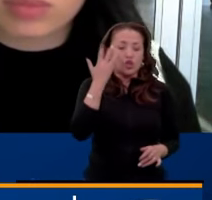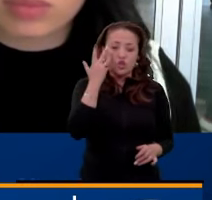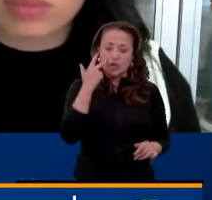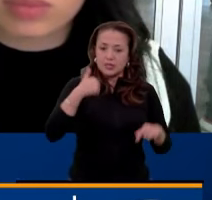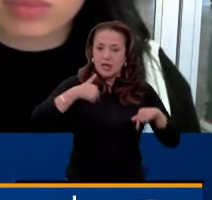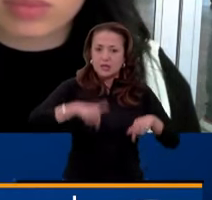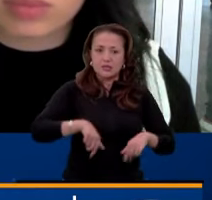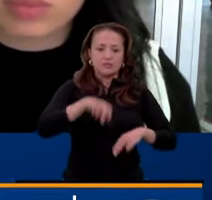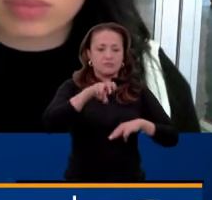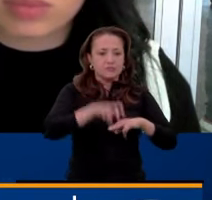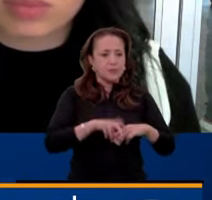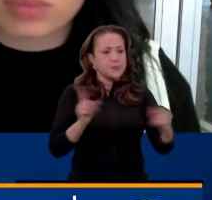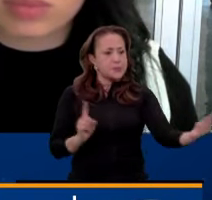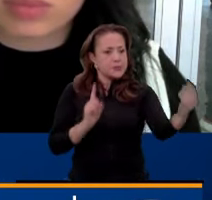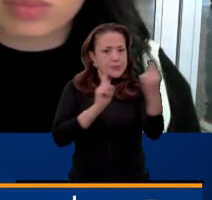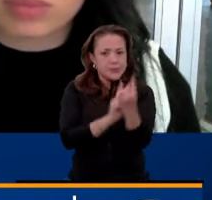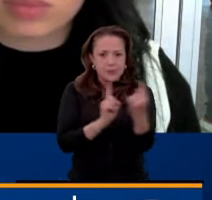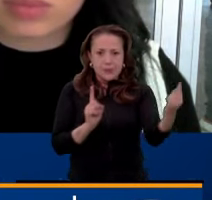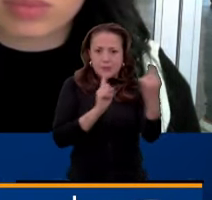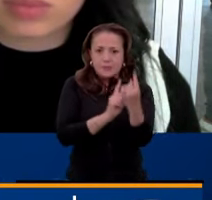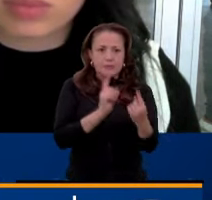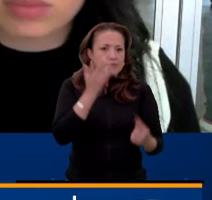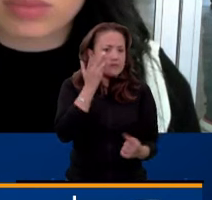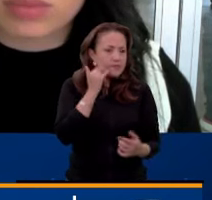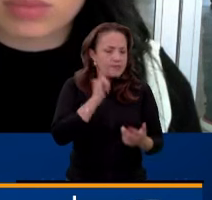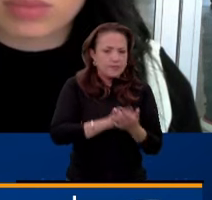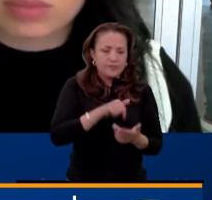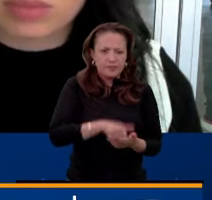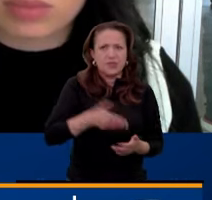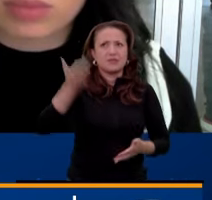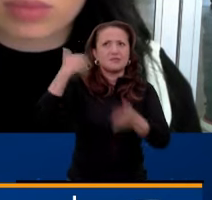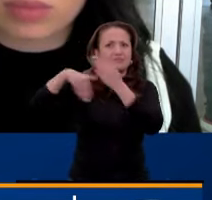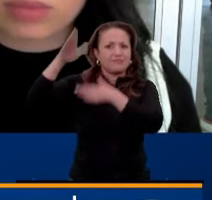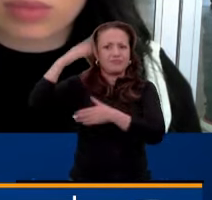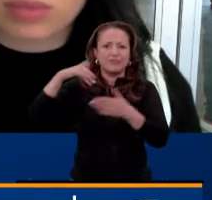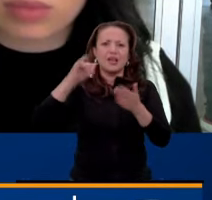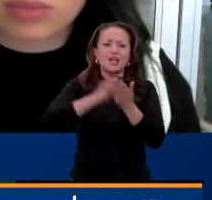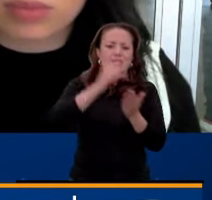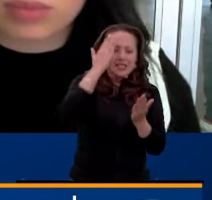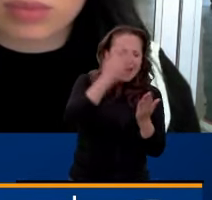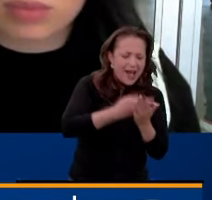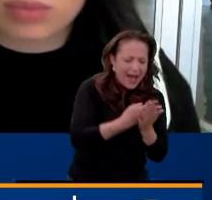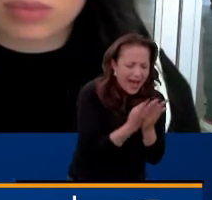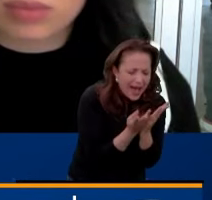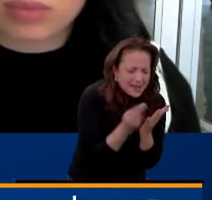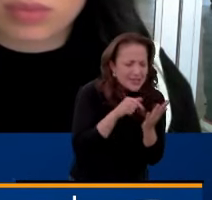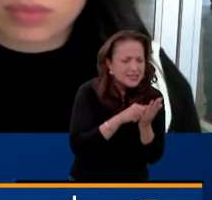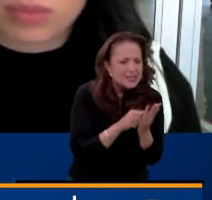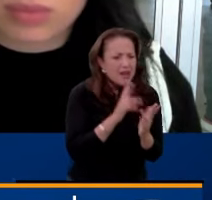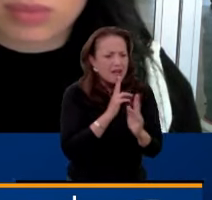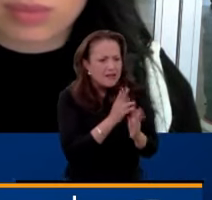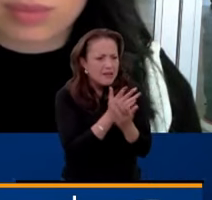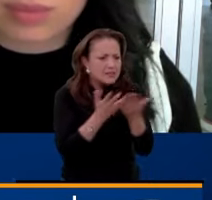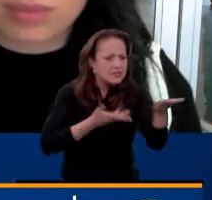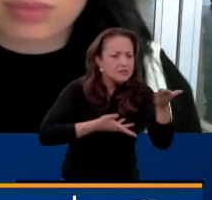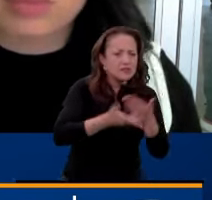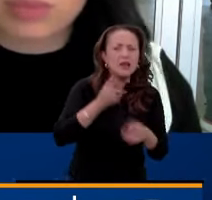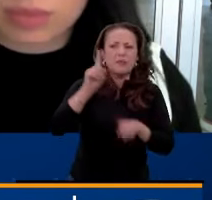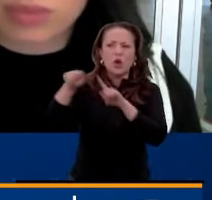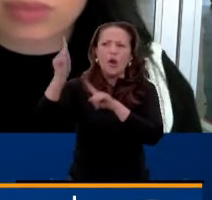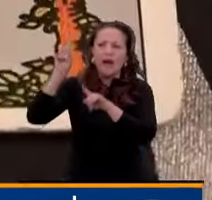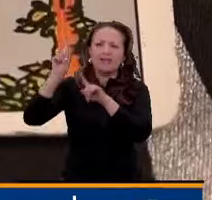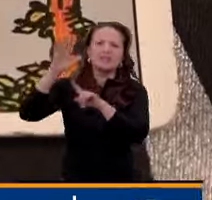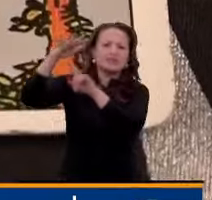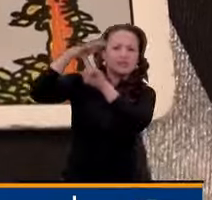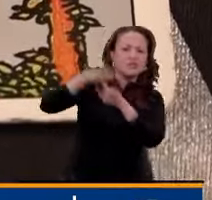sentada hablando con personas y es a lo que me he dedicado ya hace bastante tiempo. Y hay, digamos que, cierta discriminación por el tema